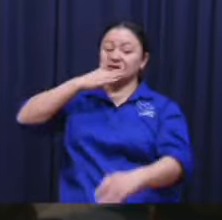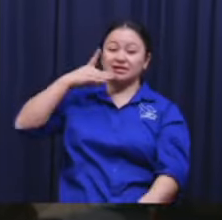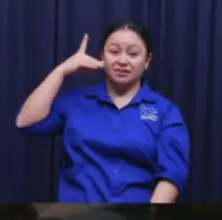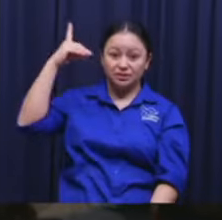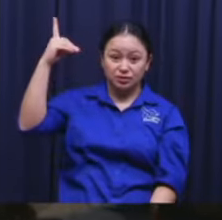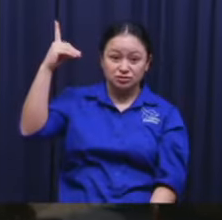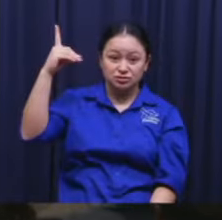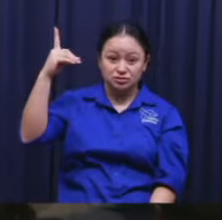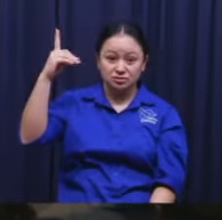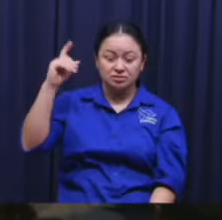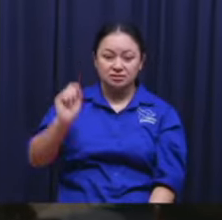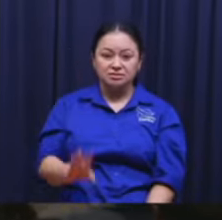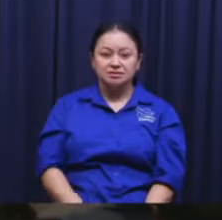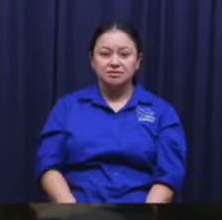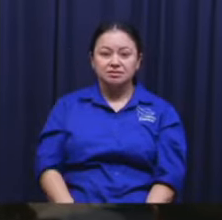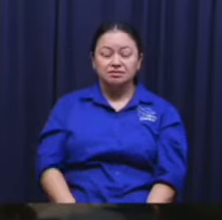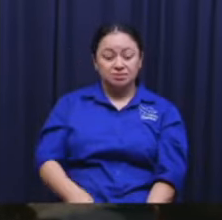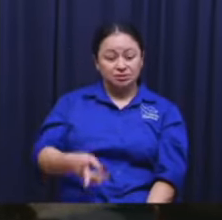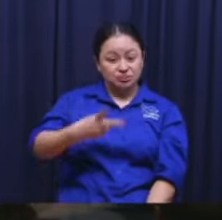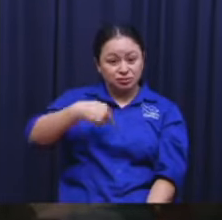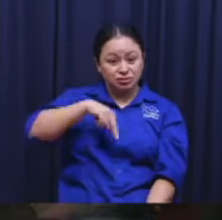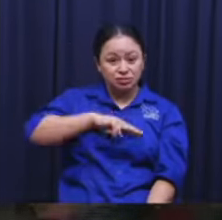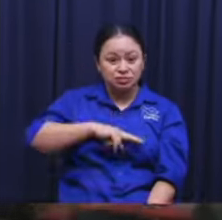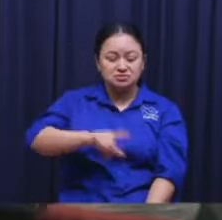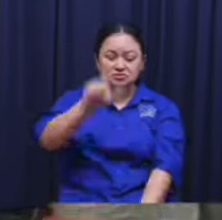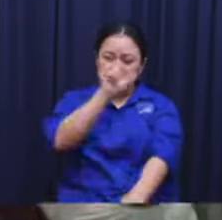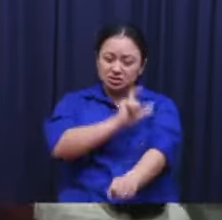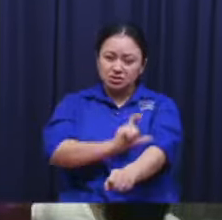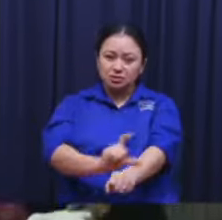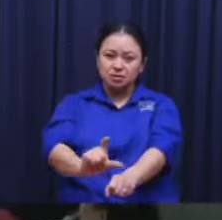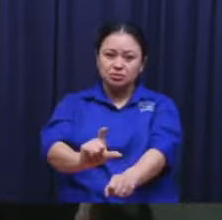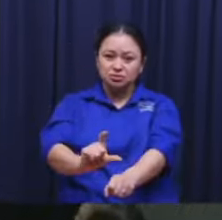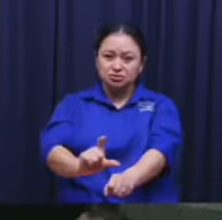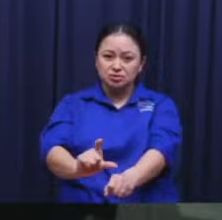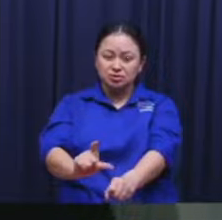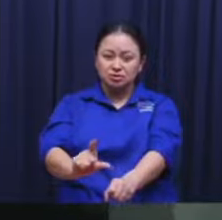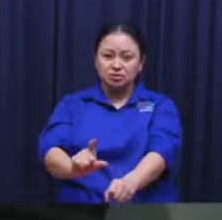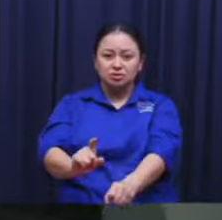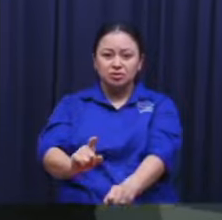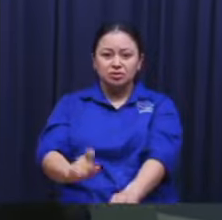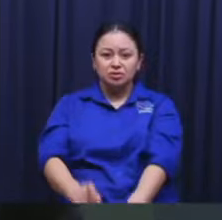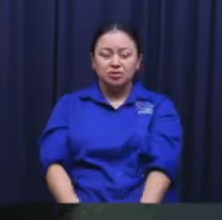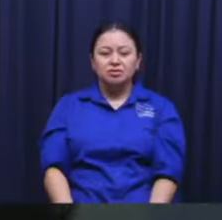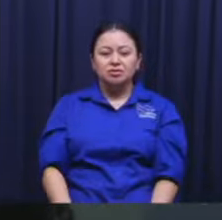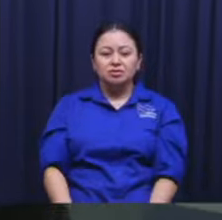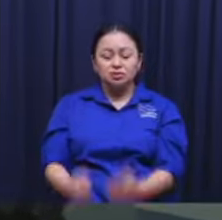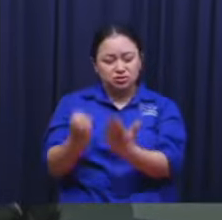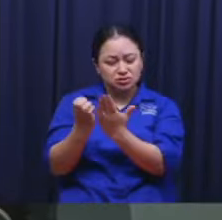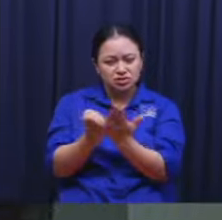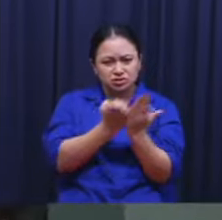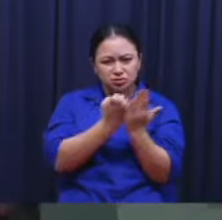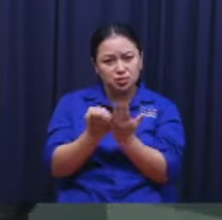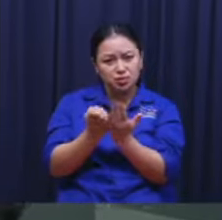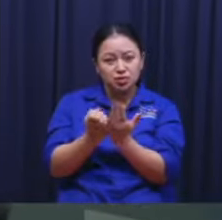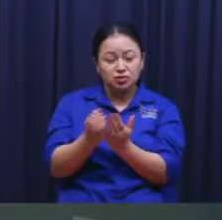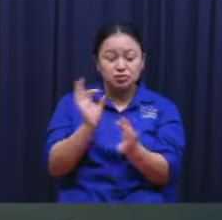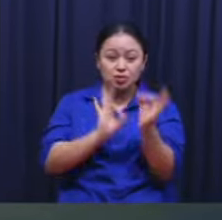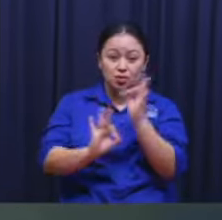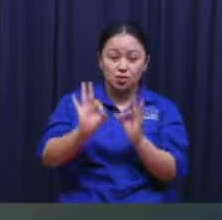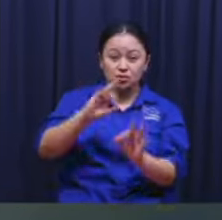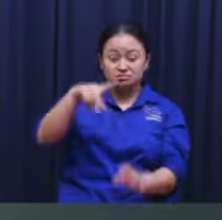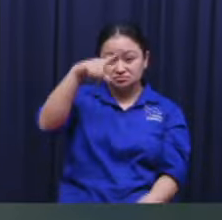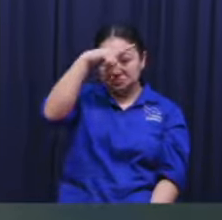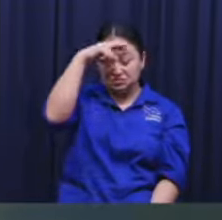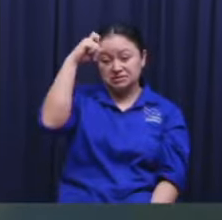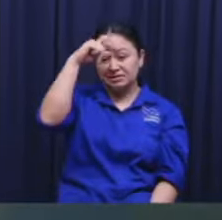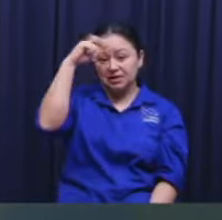ahí, estás ministrando a la gente y brilla con la luz que el Señor te ha dado. Tal vez se convierta a alguien por